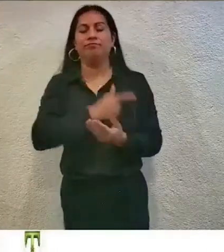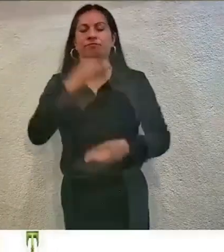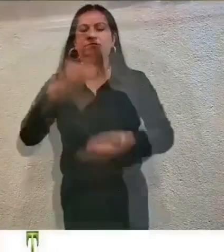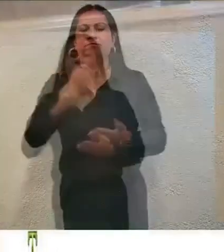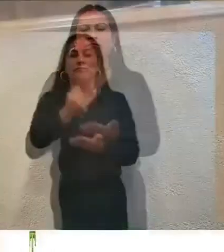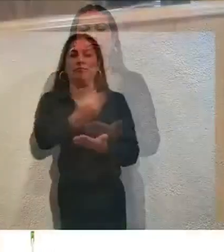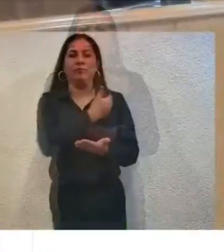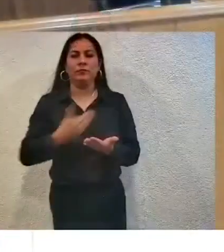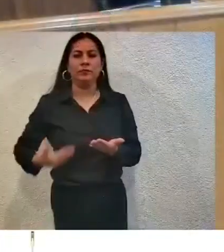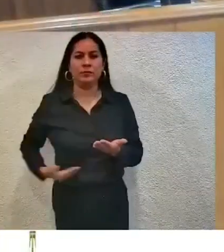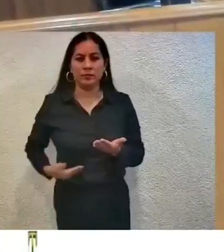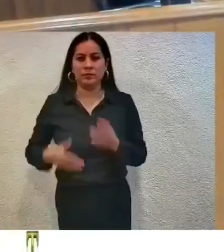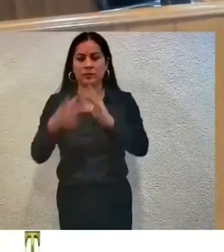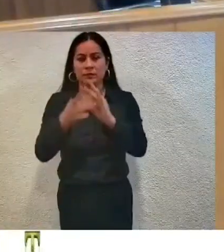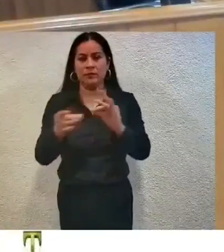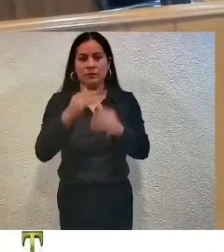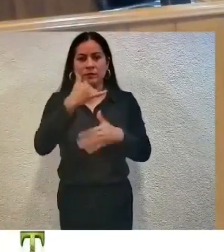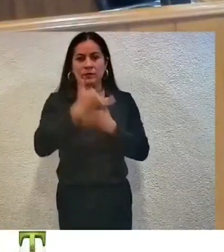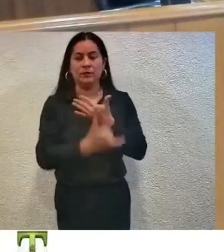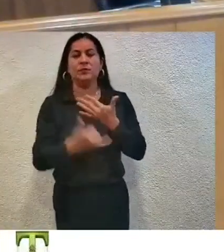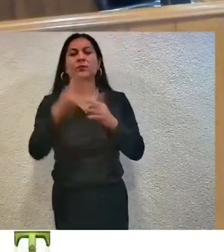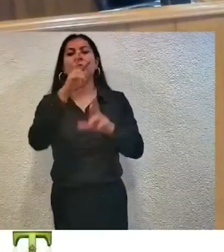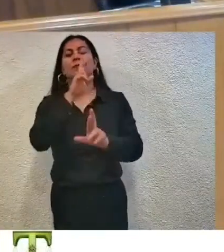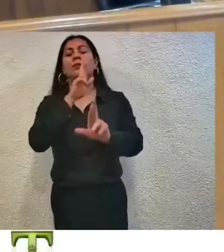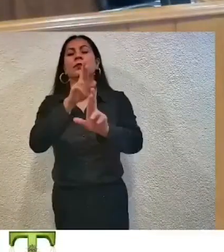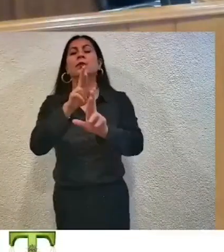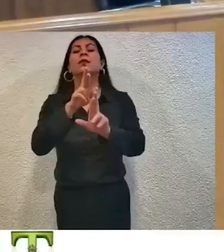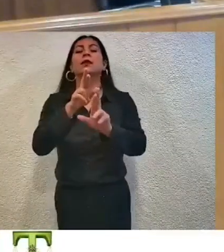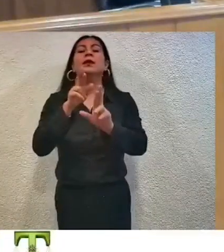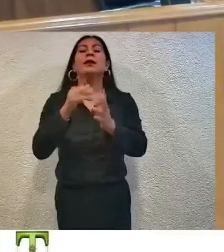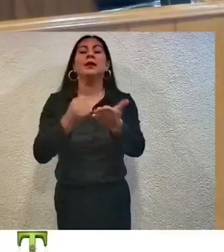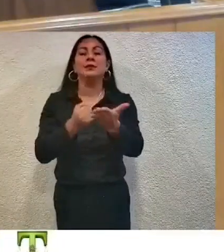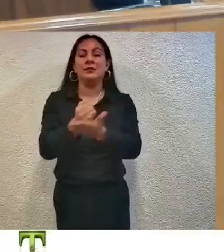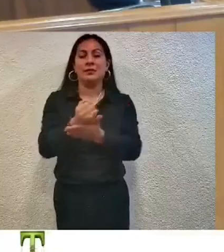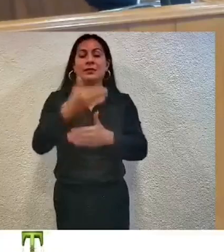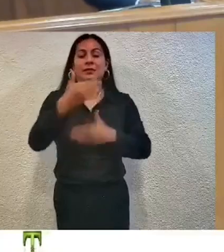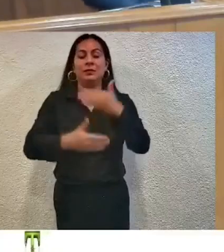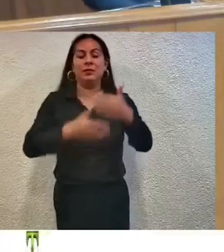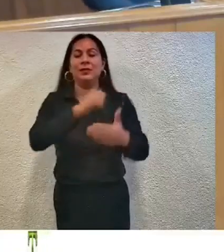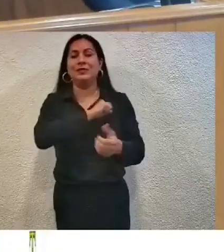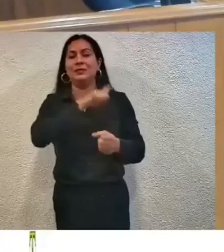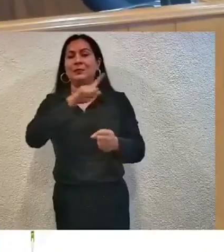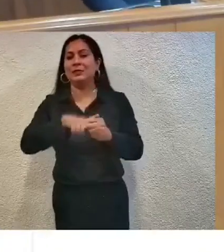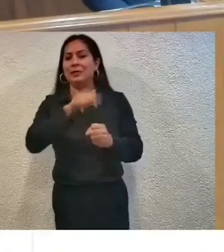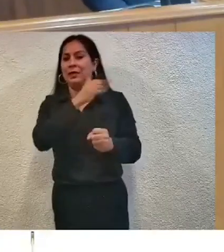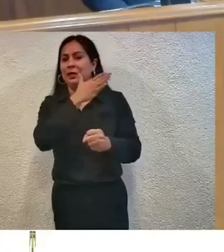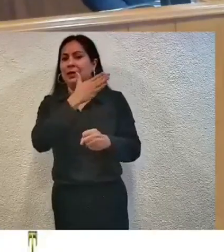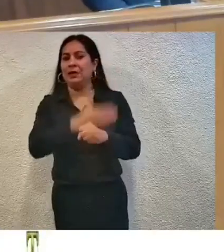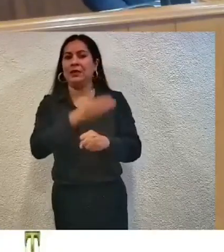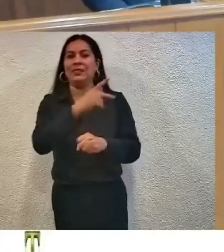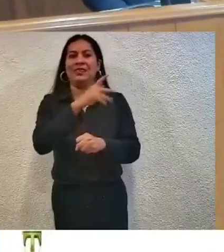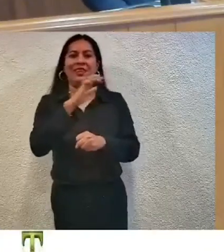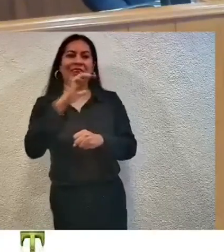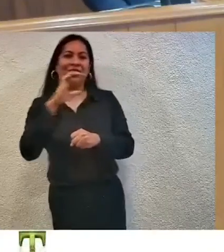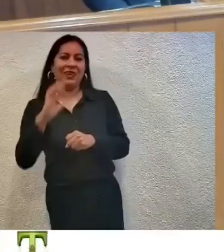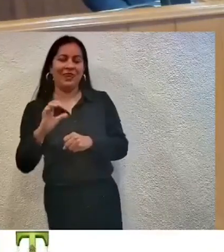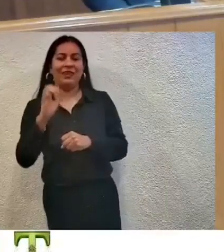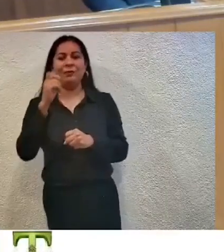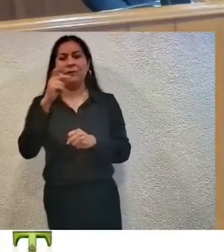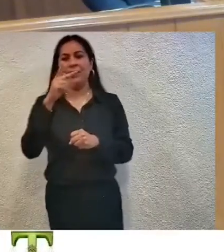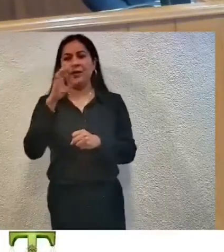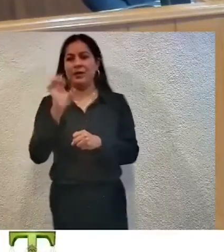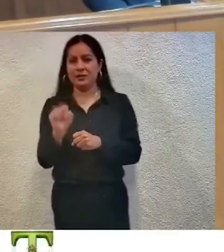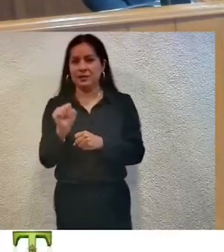del proyecto. Con gusto, magistrada presidenta. Doy cuenta con el proyecto de resolución que se dicta en el procedimiento especial